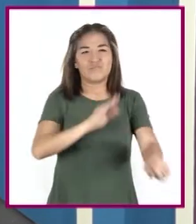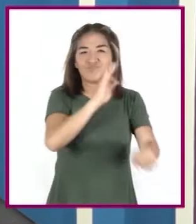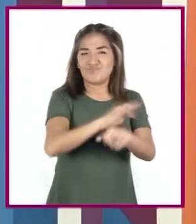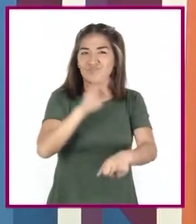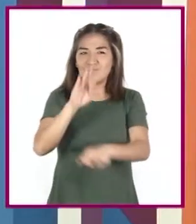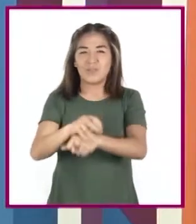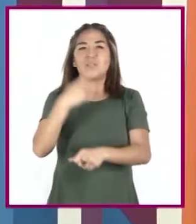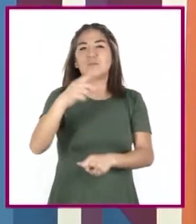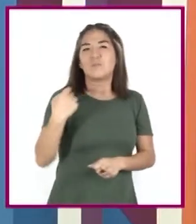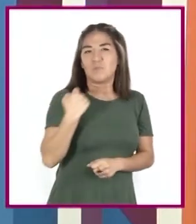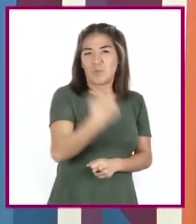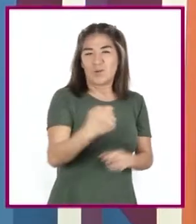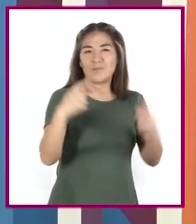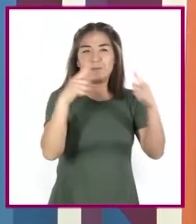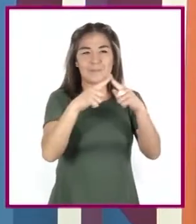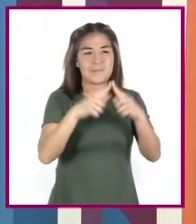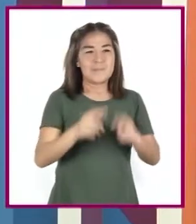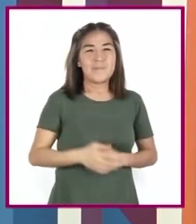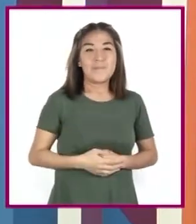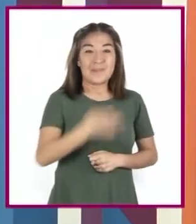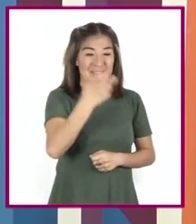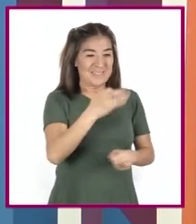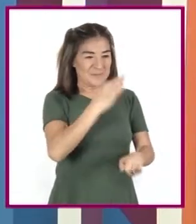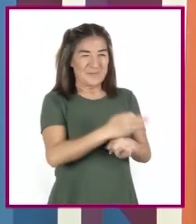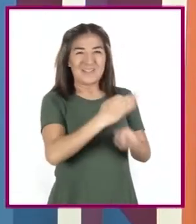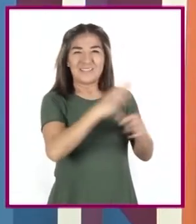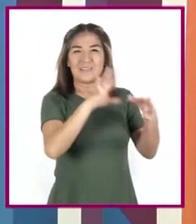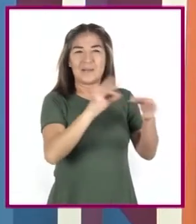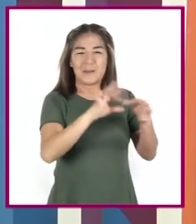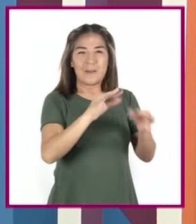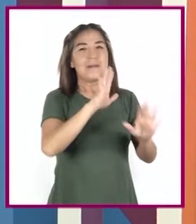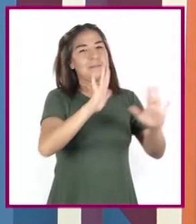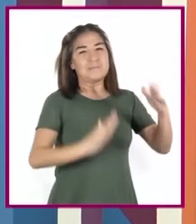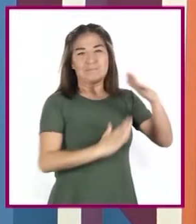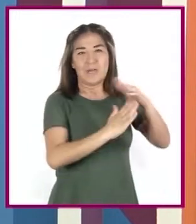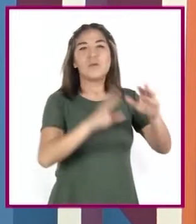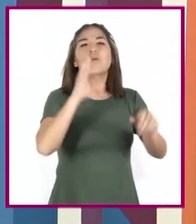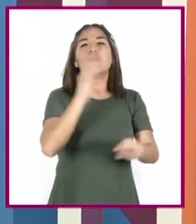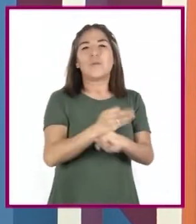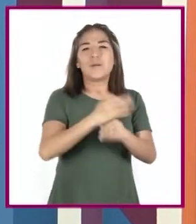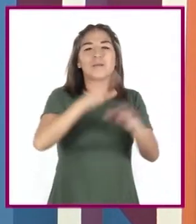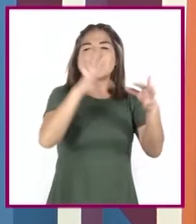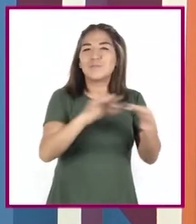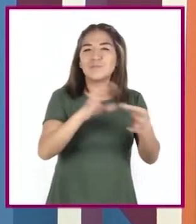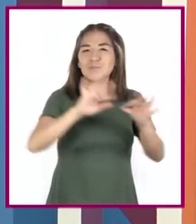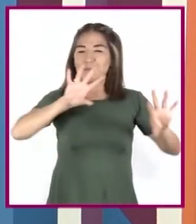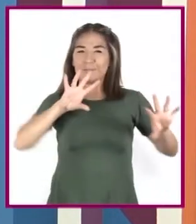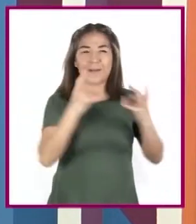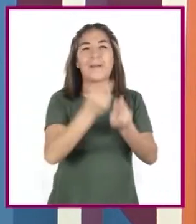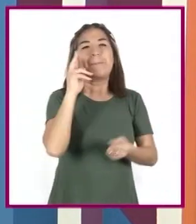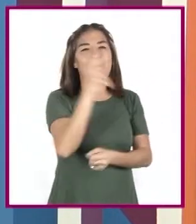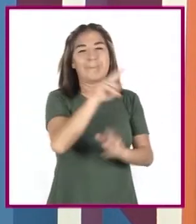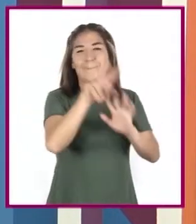Iglesia. Hagamos una pausa en este punto para recapitular lo anterior a través del siguiente video.